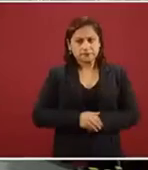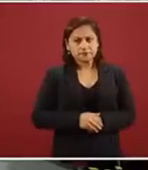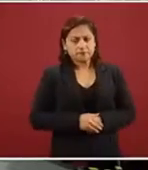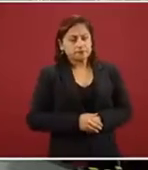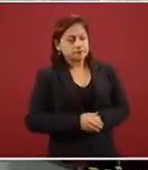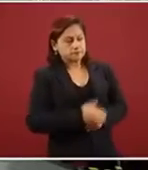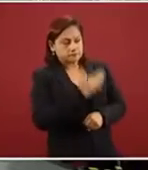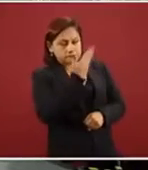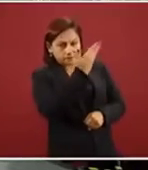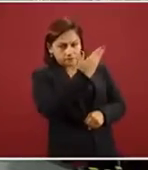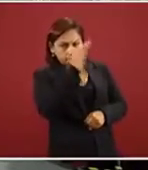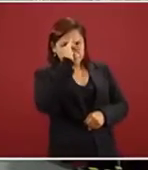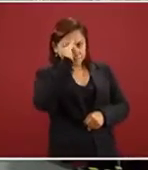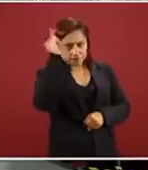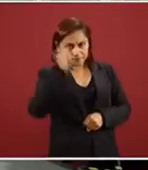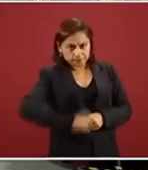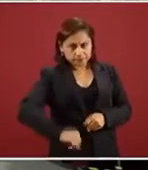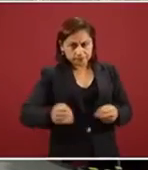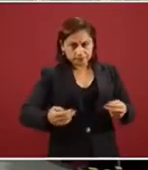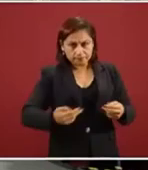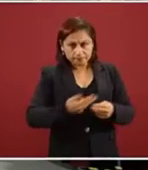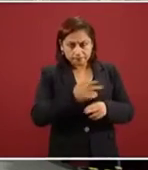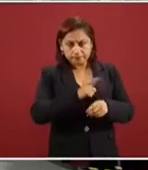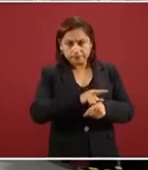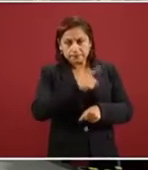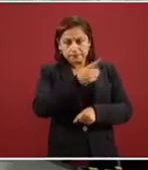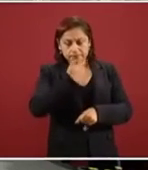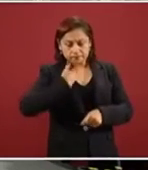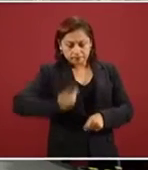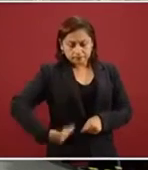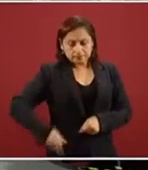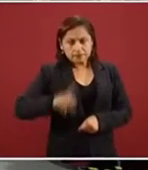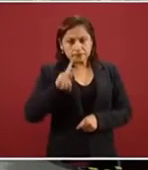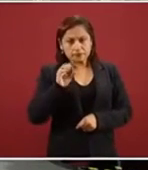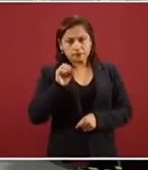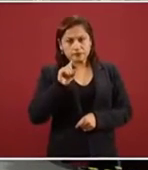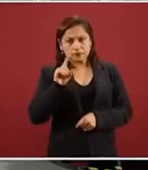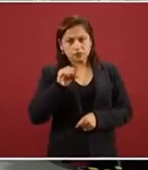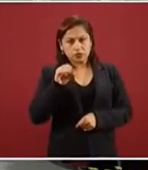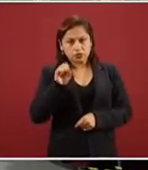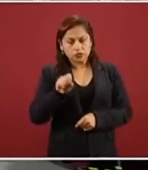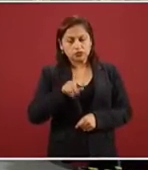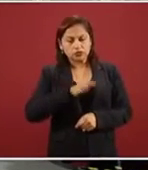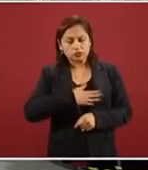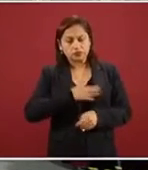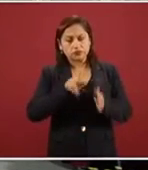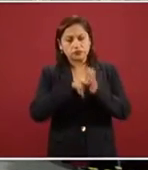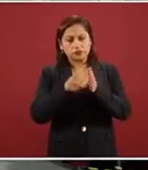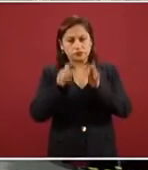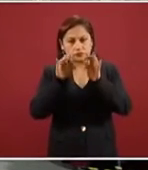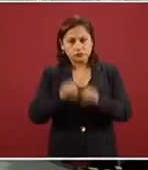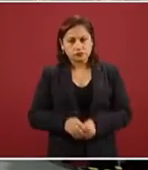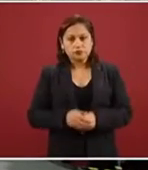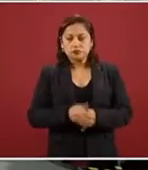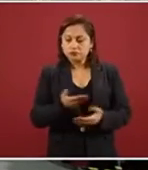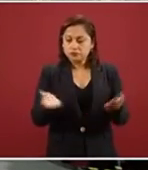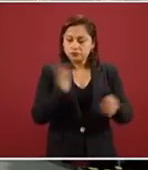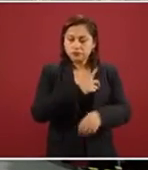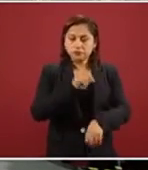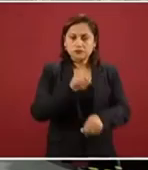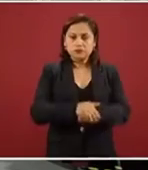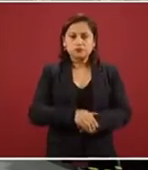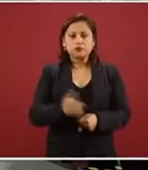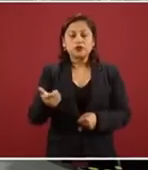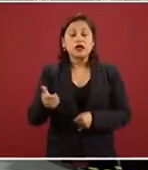Su servidor Carlos Pozos, reportero. Buenos días a quienes nos ven y a quienes nos escuchan. Presidente, la agencia calificadora